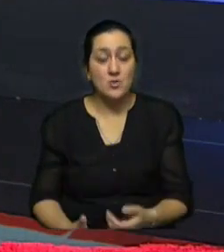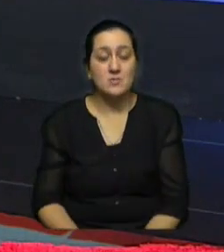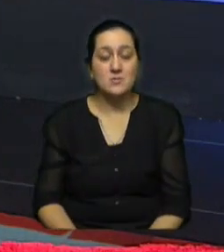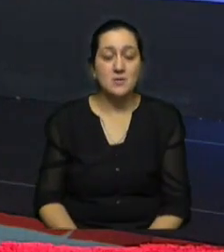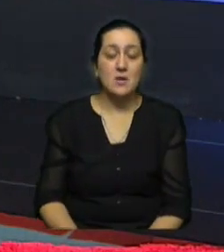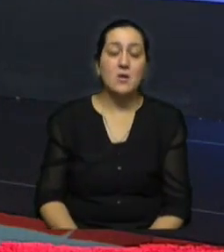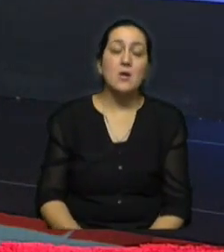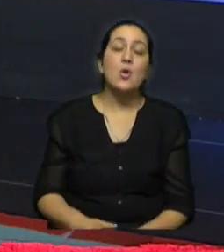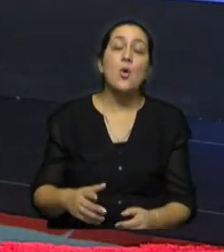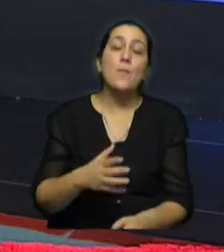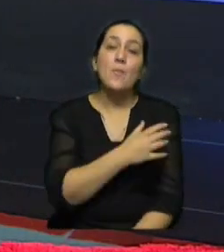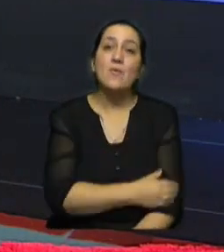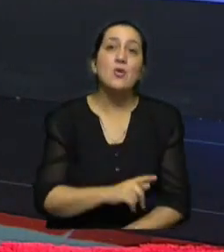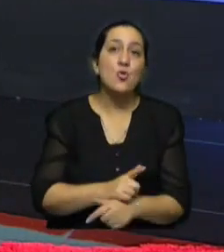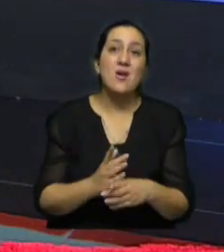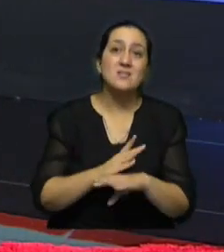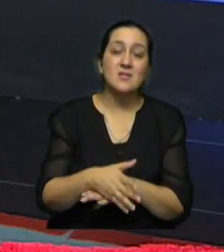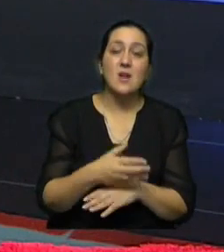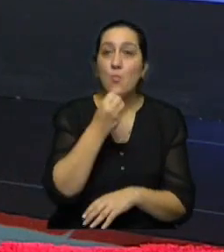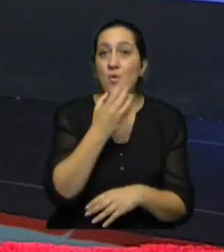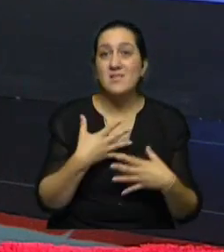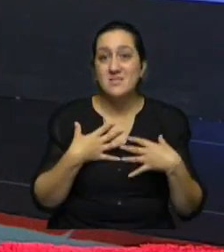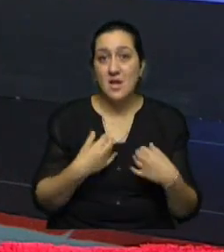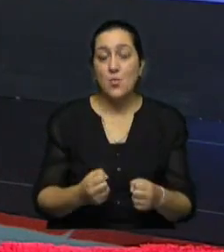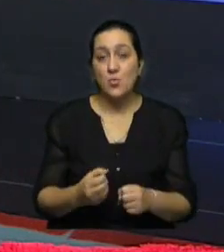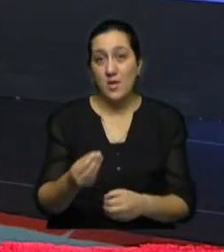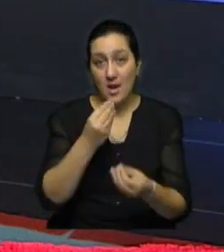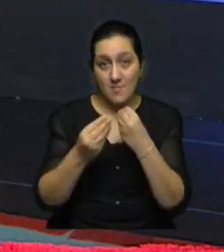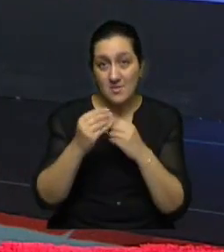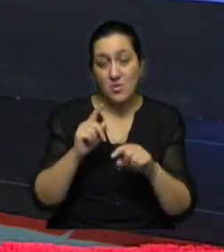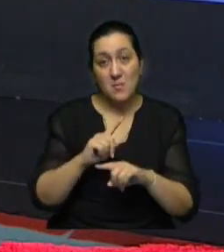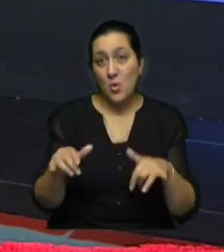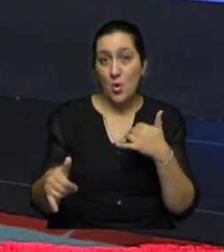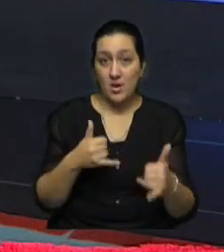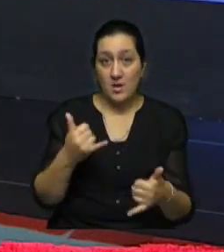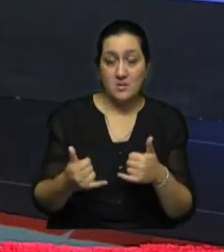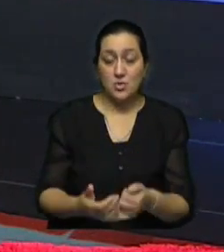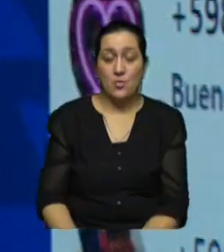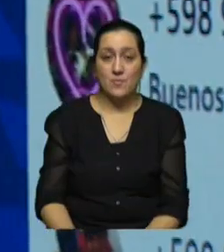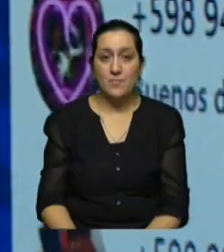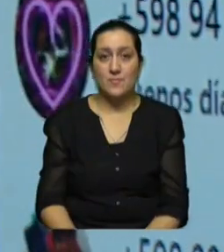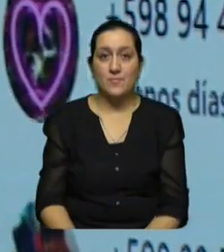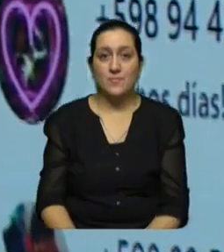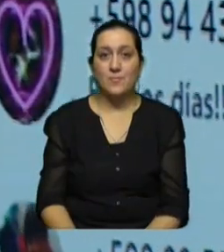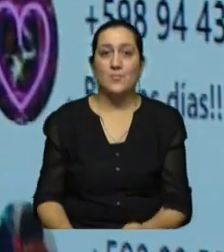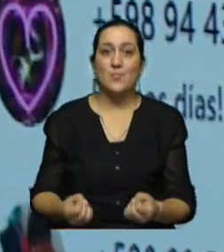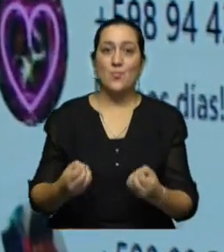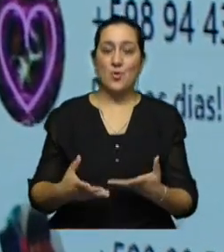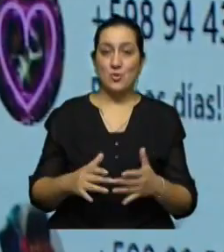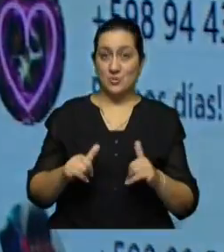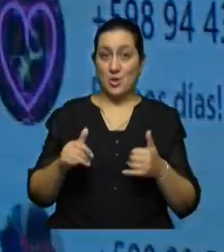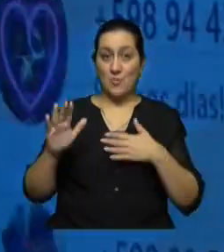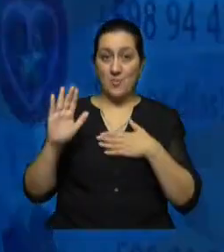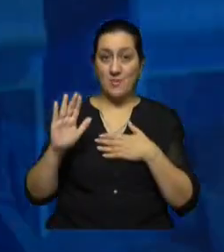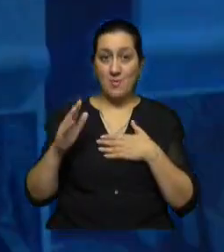salud, una alimentación y menos que menos recreación. Señores, señores, como lo prometimos, vamos a